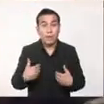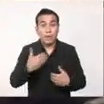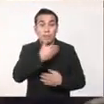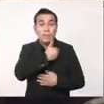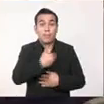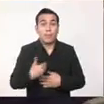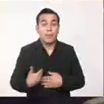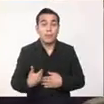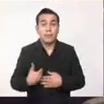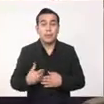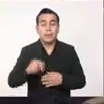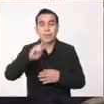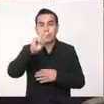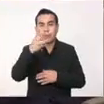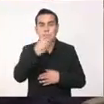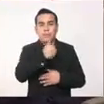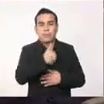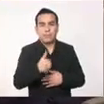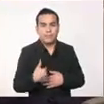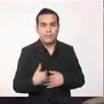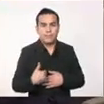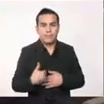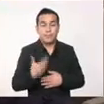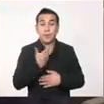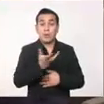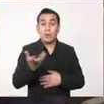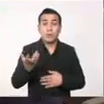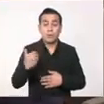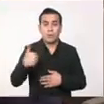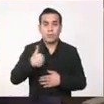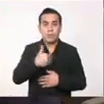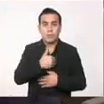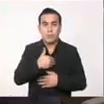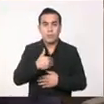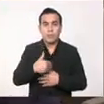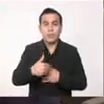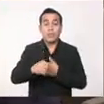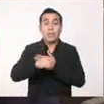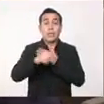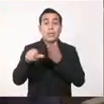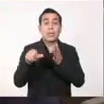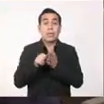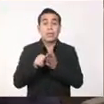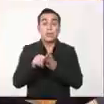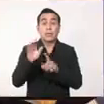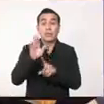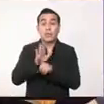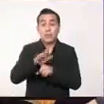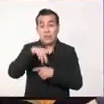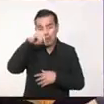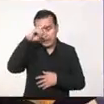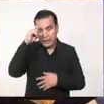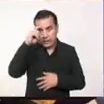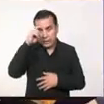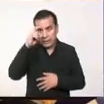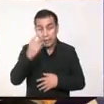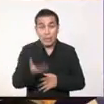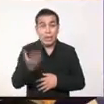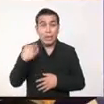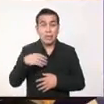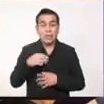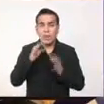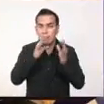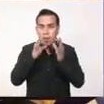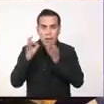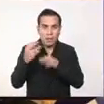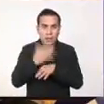del presidente, del vicepresidente y de los funcionarios electos por la Asamblea para el ejercicio de sus cargos, previo dictamen